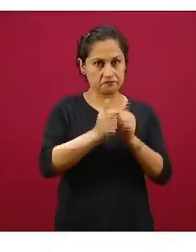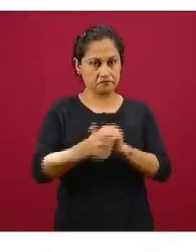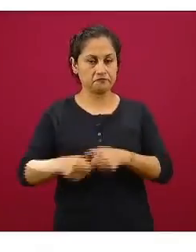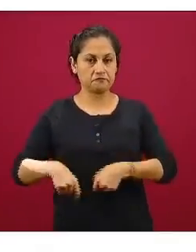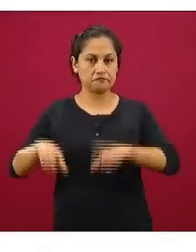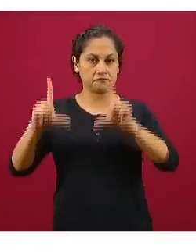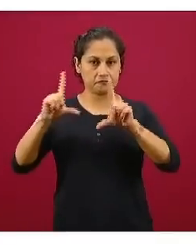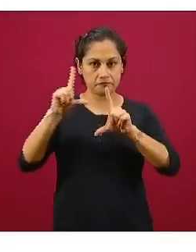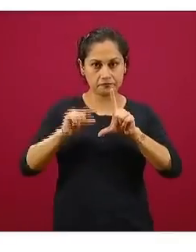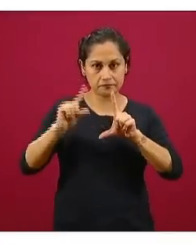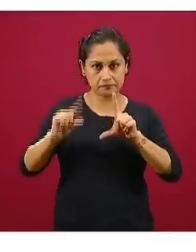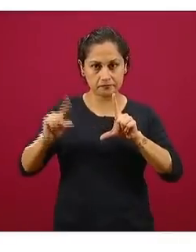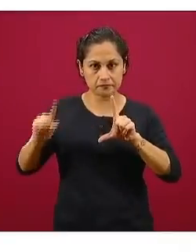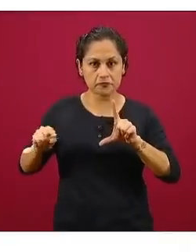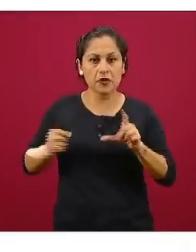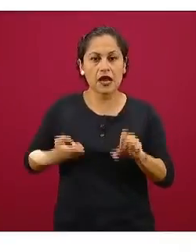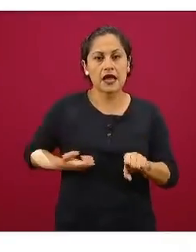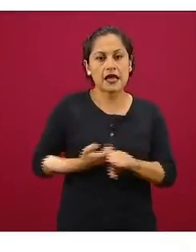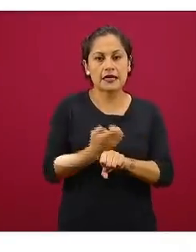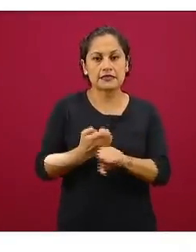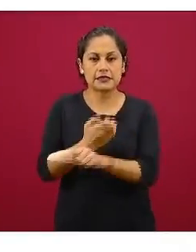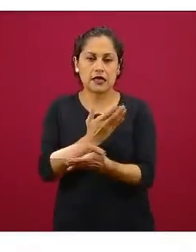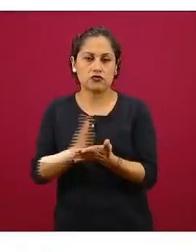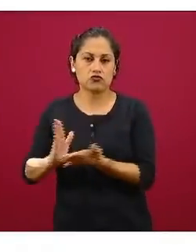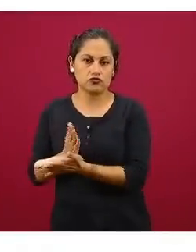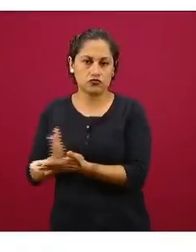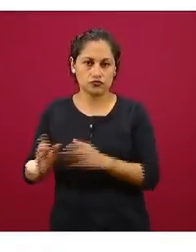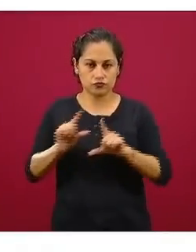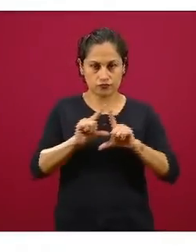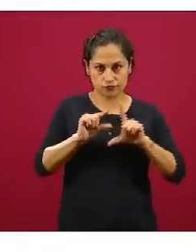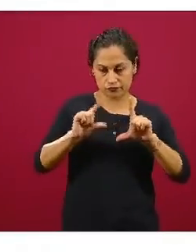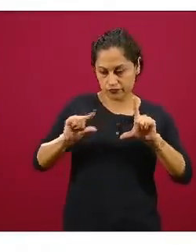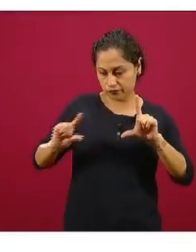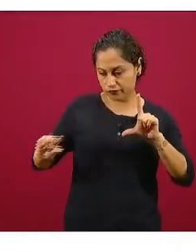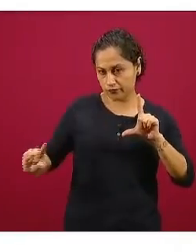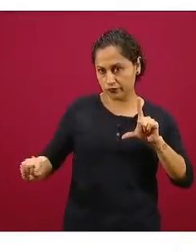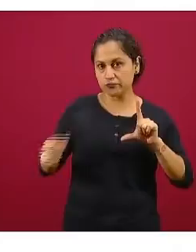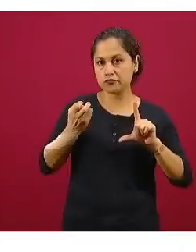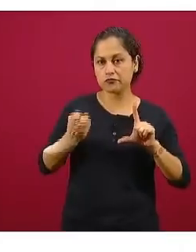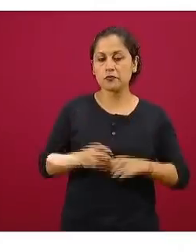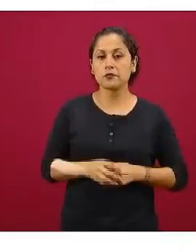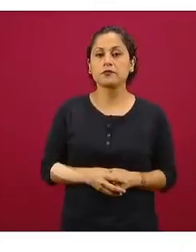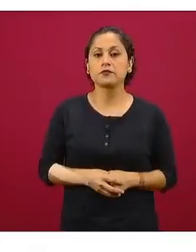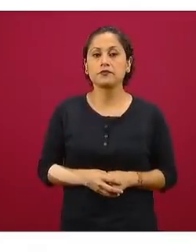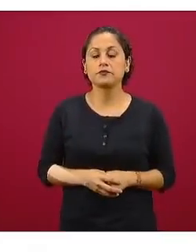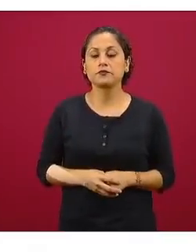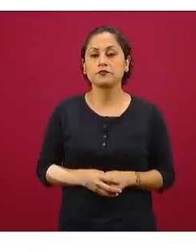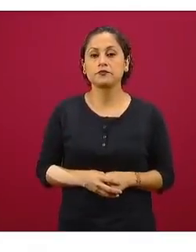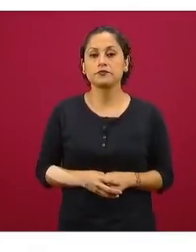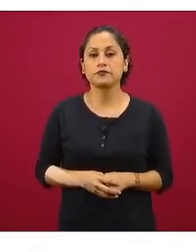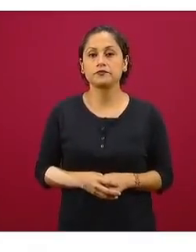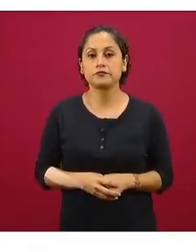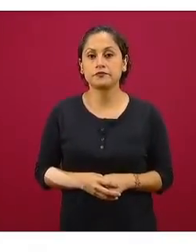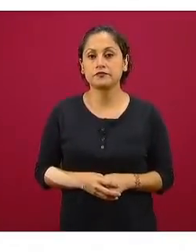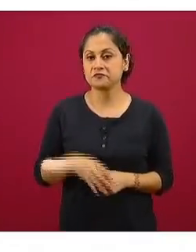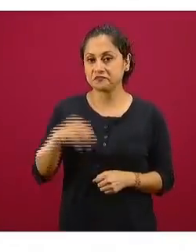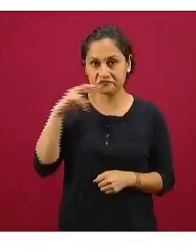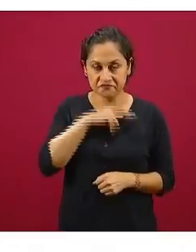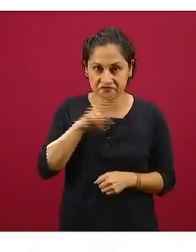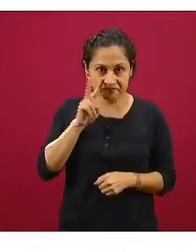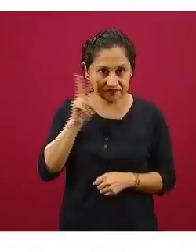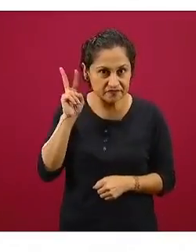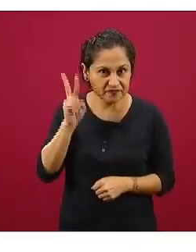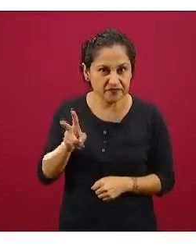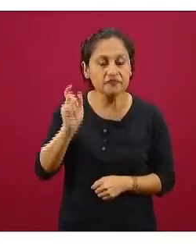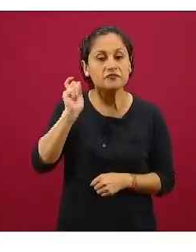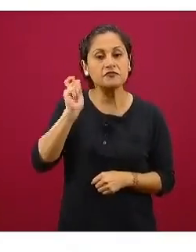directa, dado que están ordenados precisamente las entidades federativas en orden descendente y por lo tanto podemos identificar rápidamente quiénes están